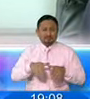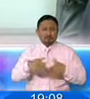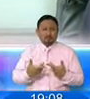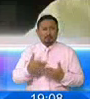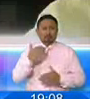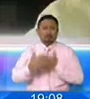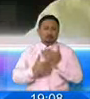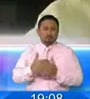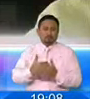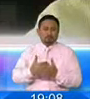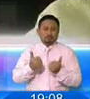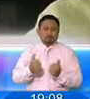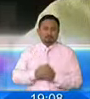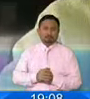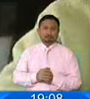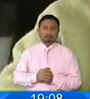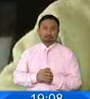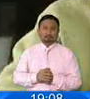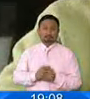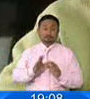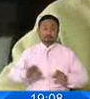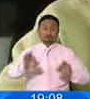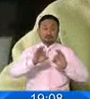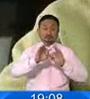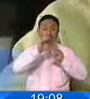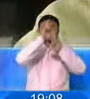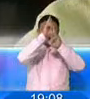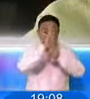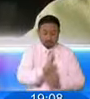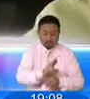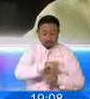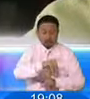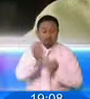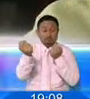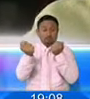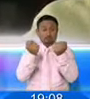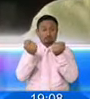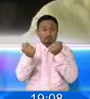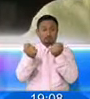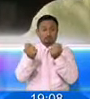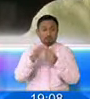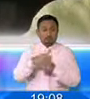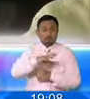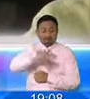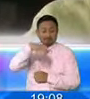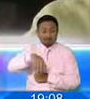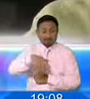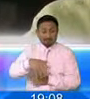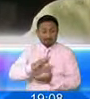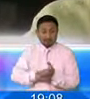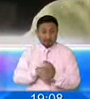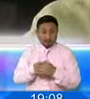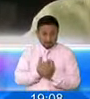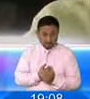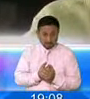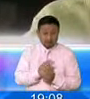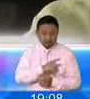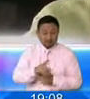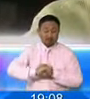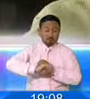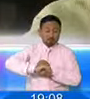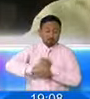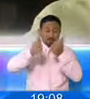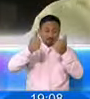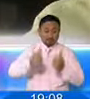estos procesos. La línea de respeto, la línea de regulación a que el Estado no abuse, ¿no es cierto?, de las